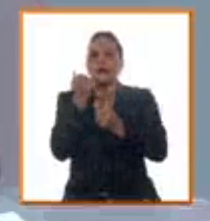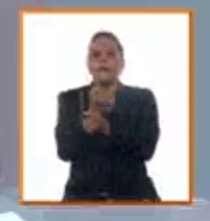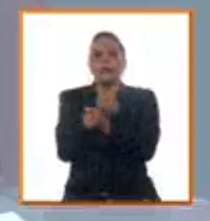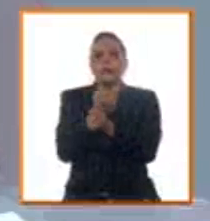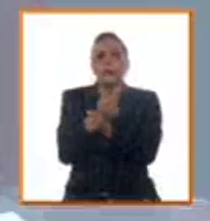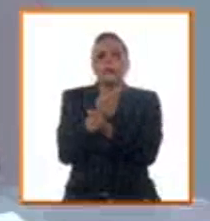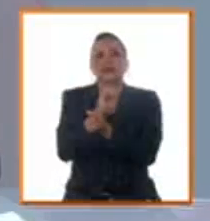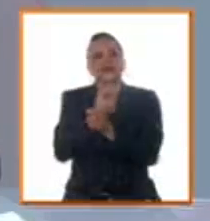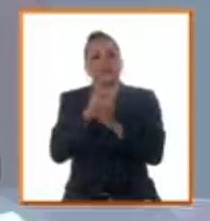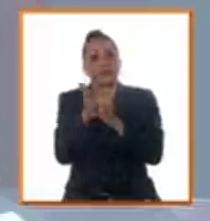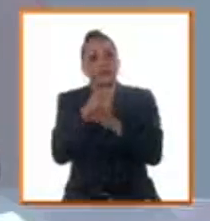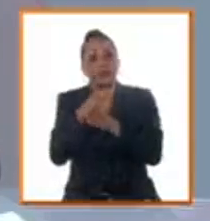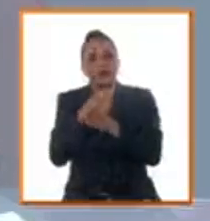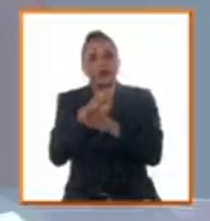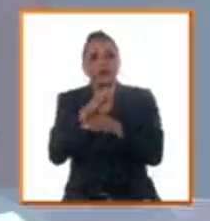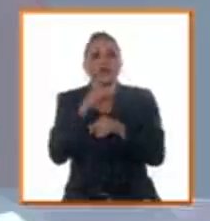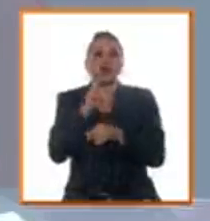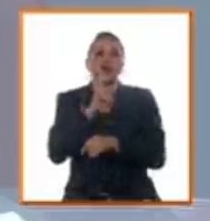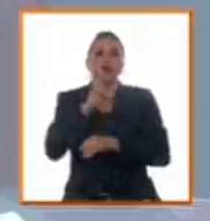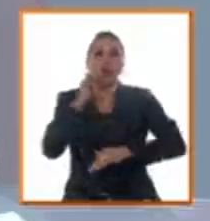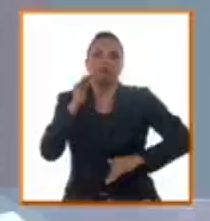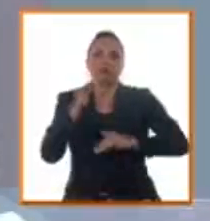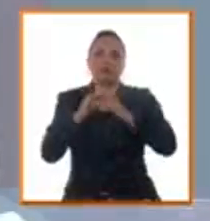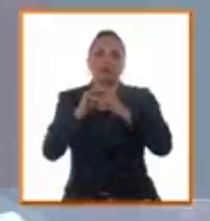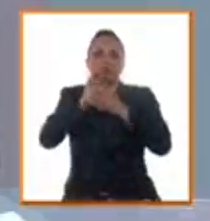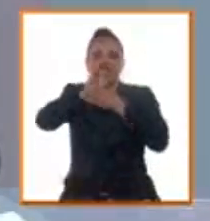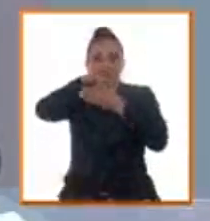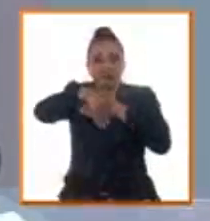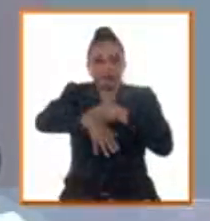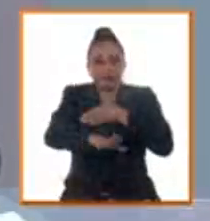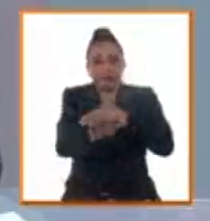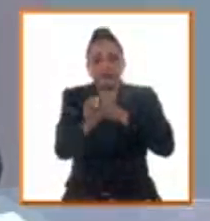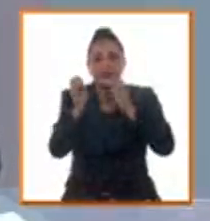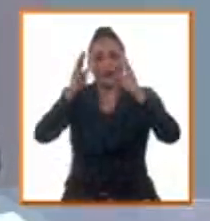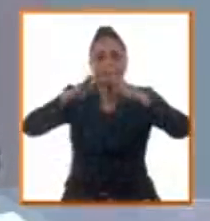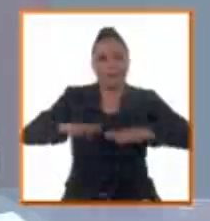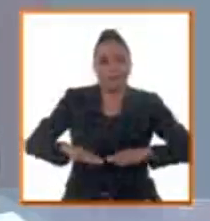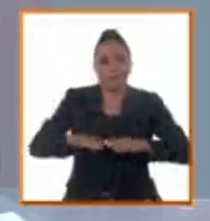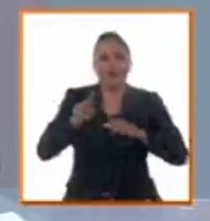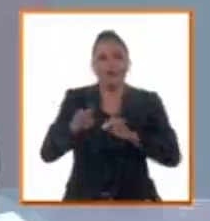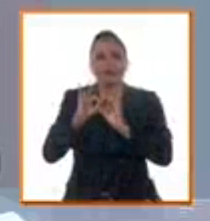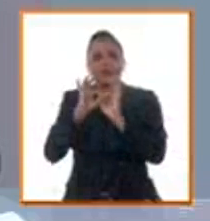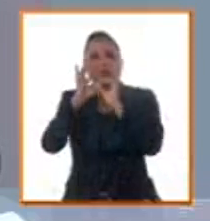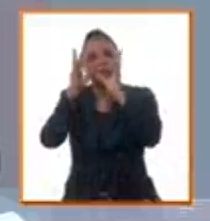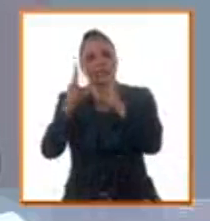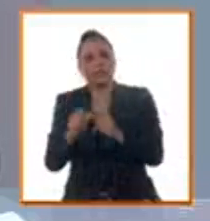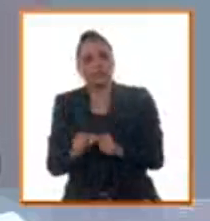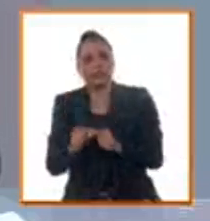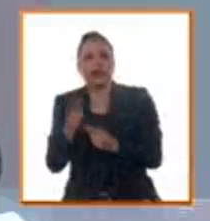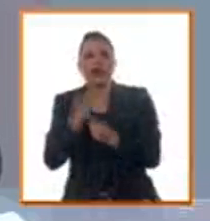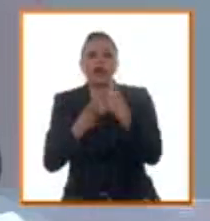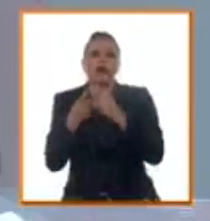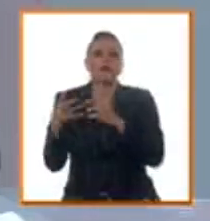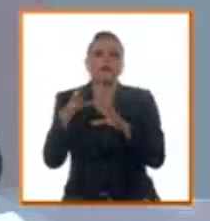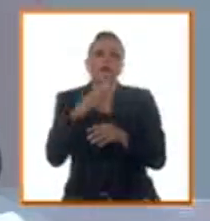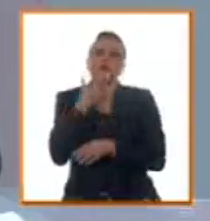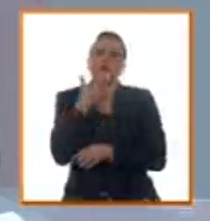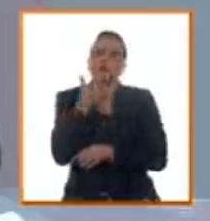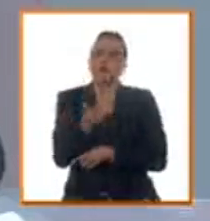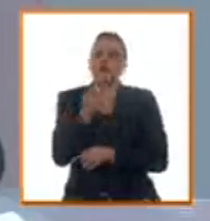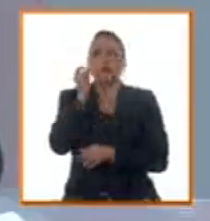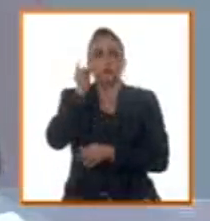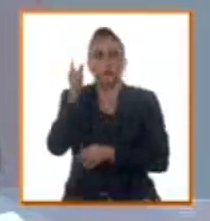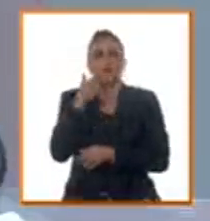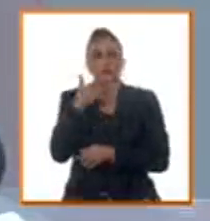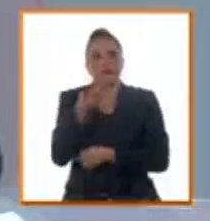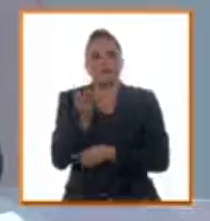vulnerabilidad y riesgo por inundaciones en cada uno de los lugares. O sea, esto también trae como resultado de alguna manera favorable que estas experiencias se